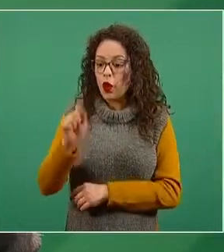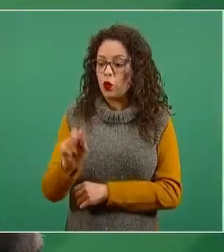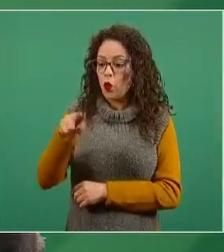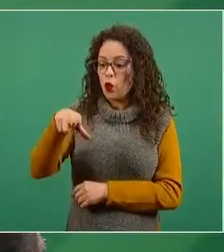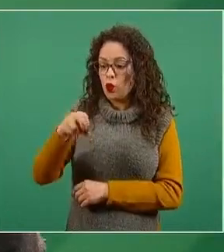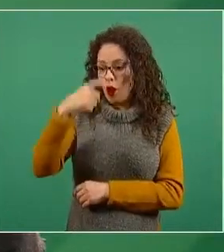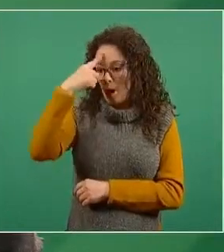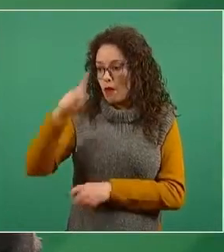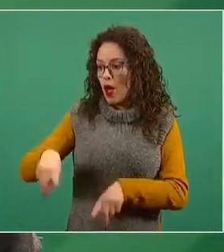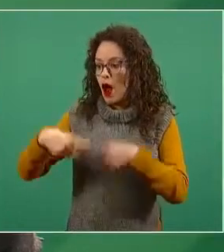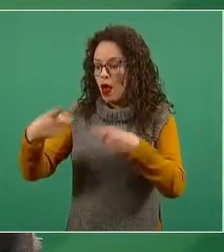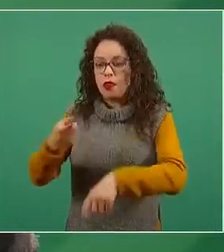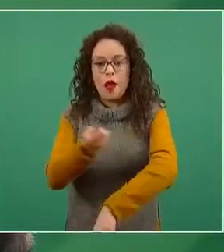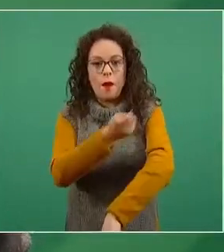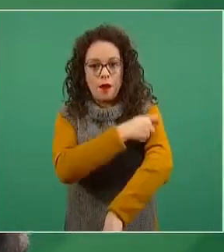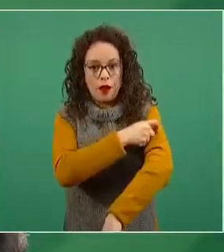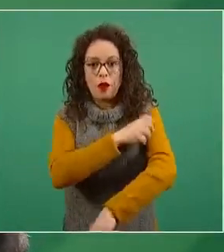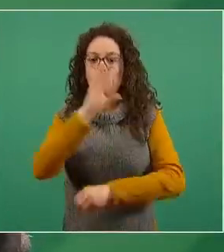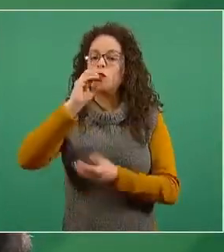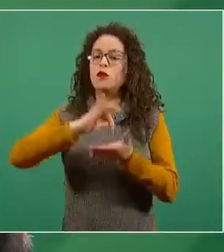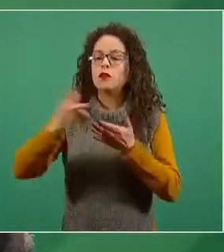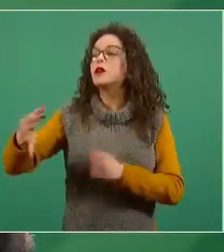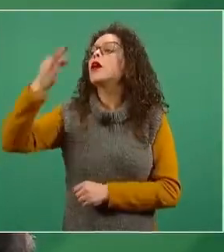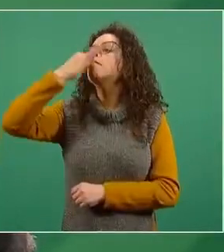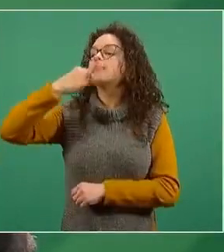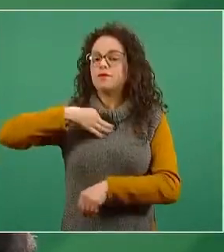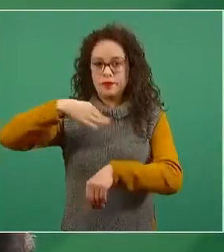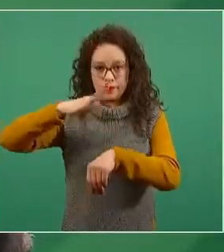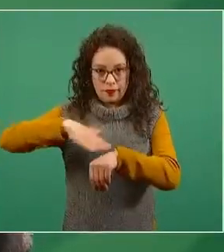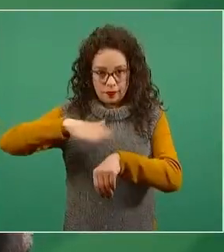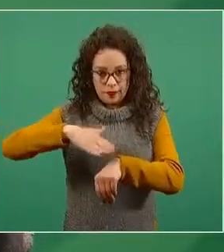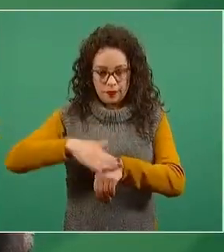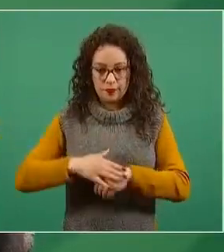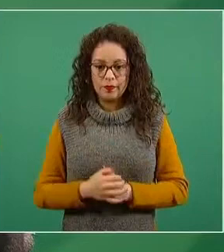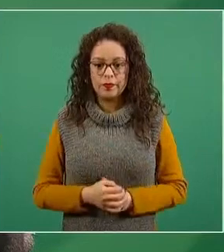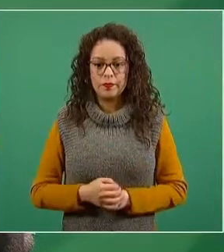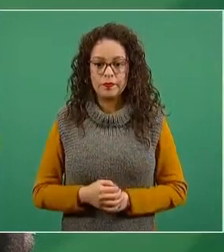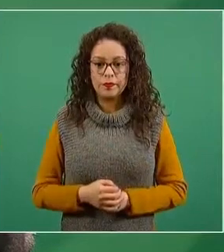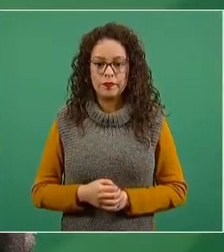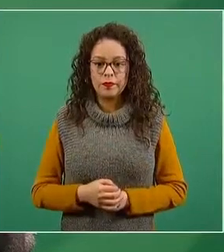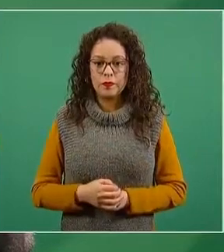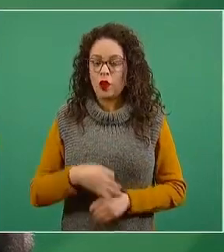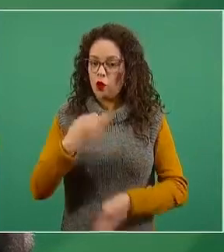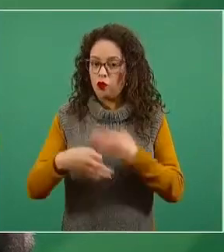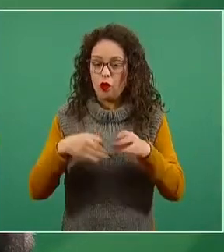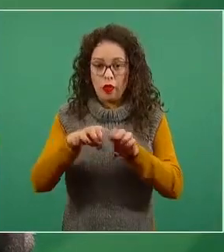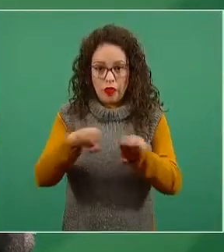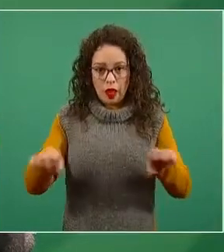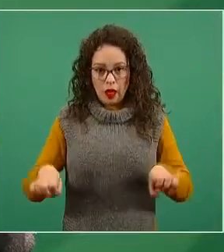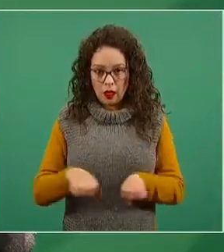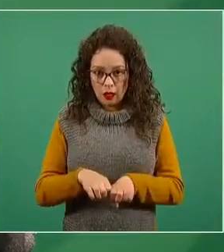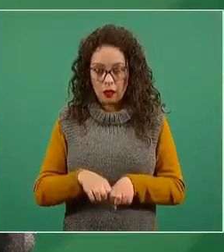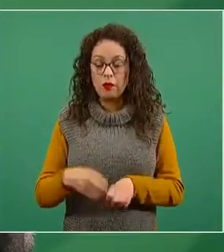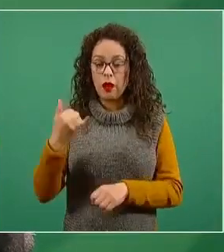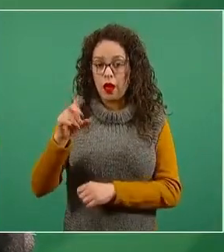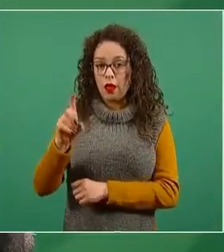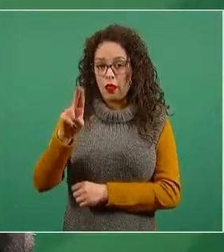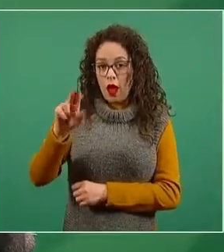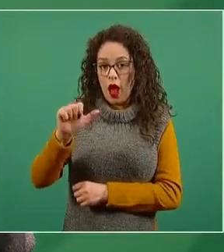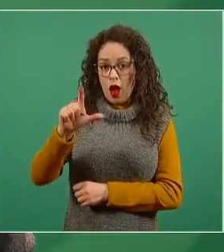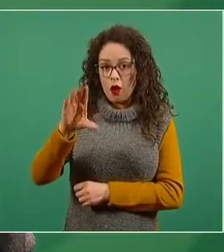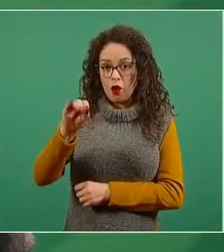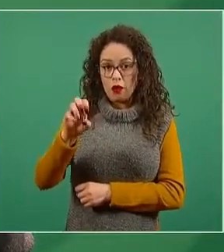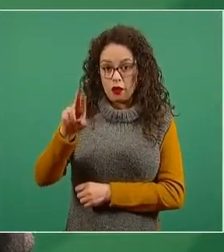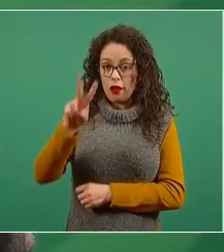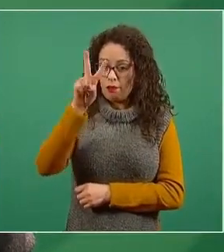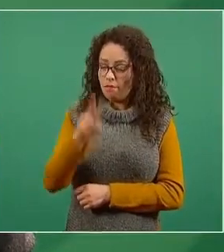vacunación. Gracias por hacérnoslo saber. Les mando a nombre de todo el equipo y del doctor Alcocer, desde luego,